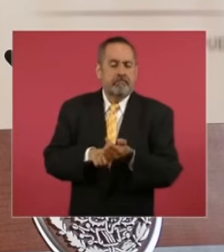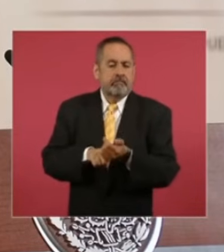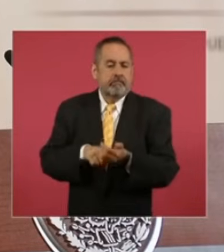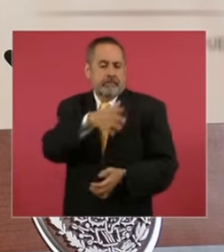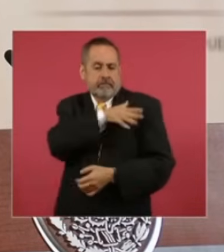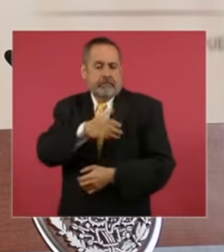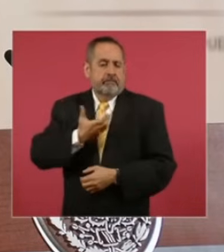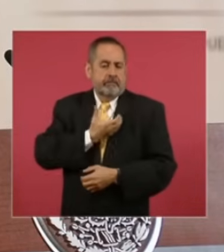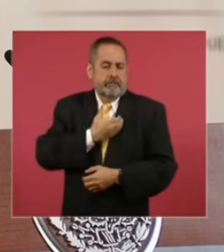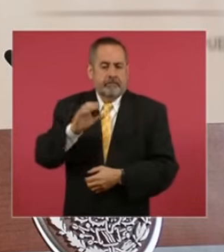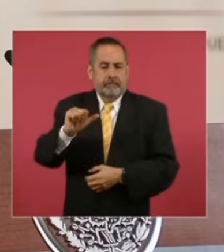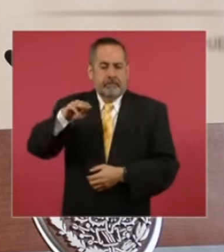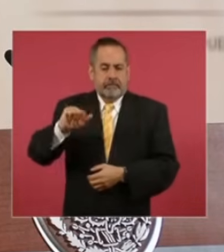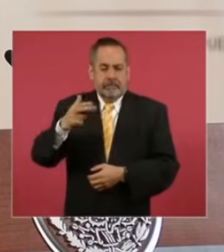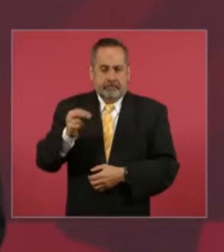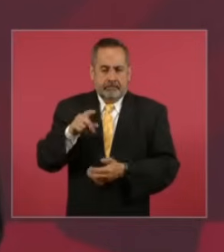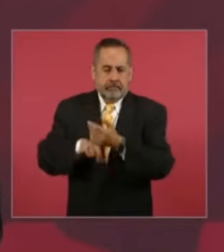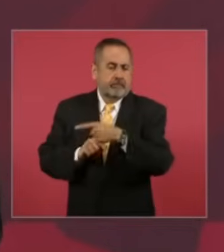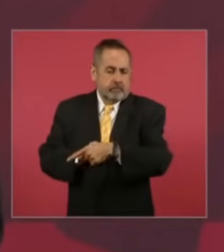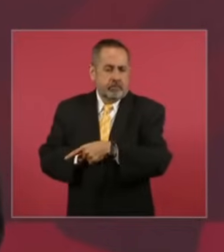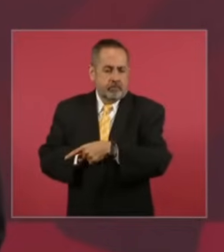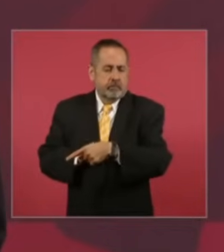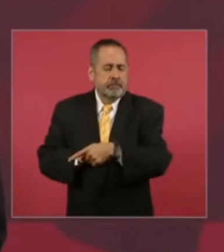Ávila Camacho porque se temía,